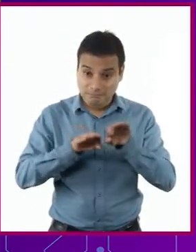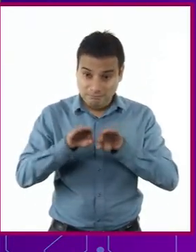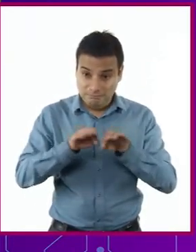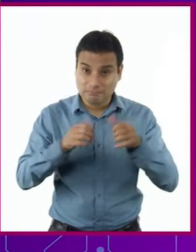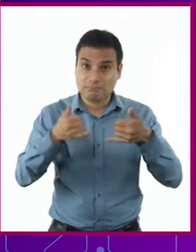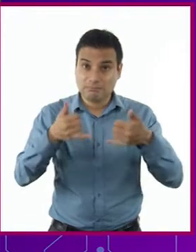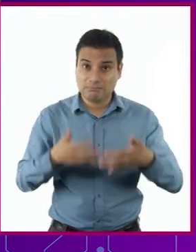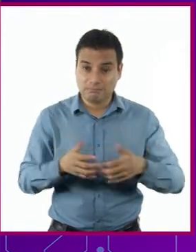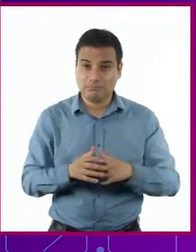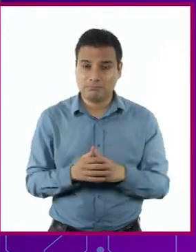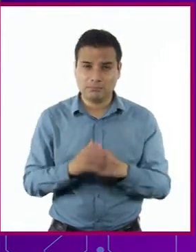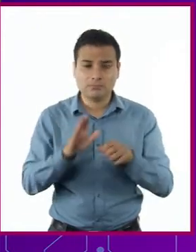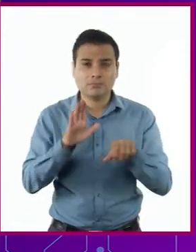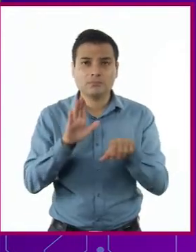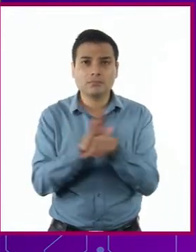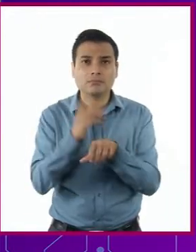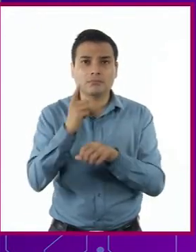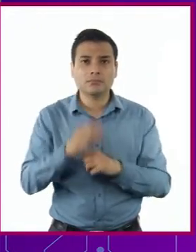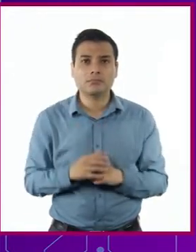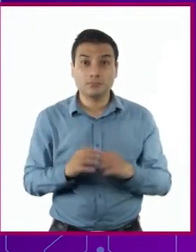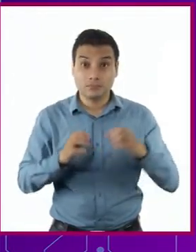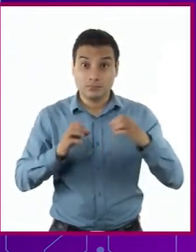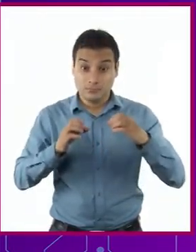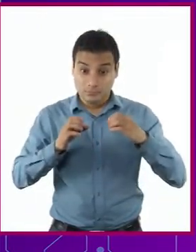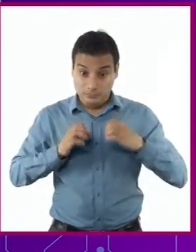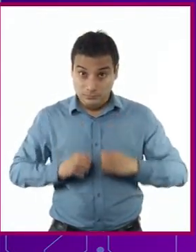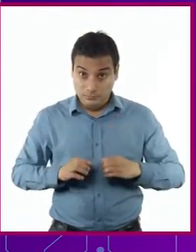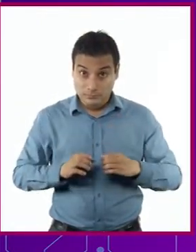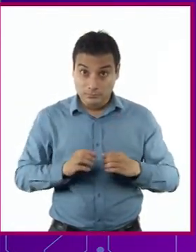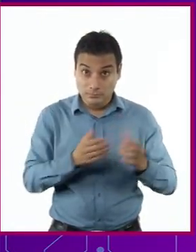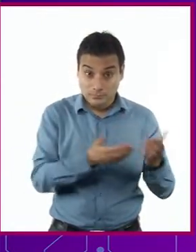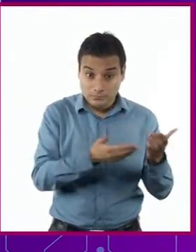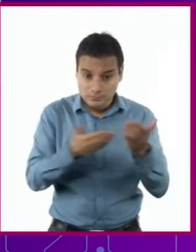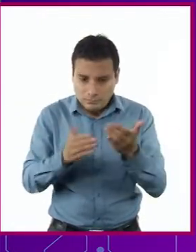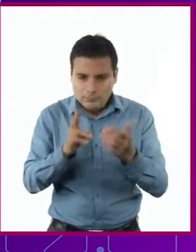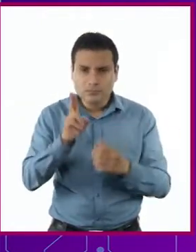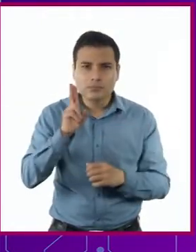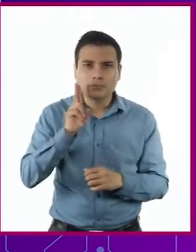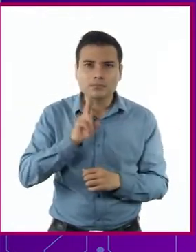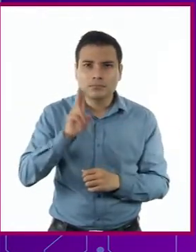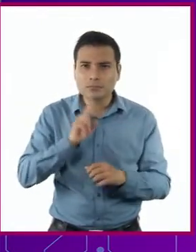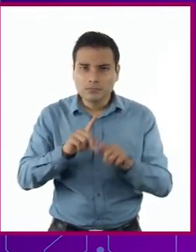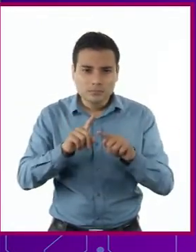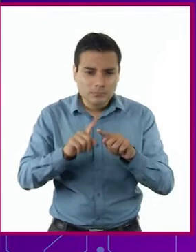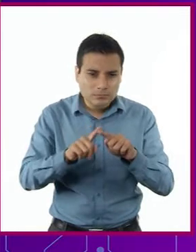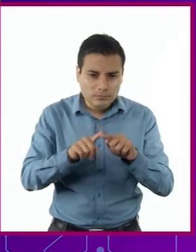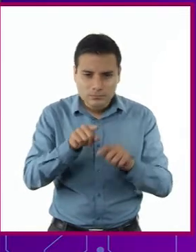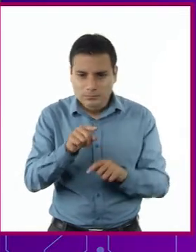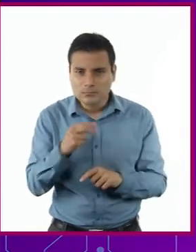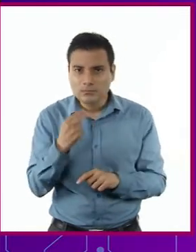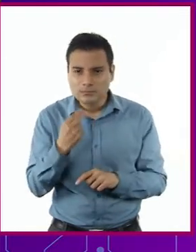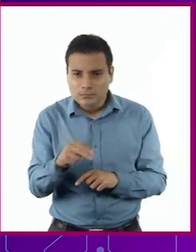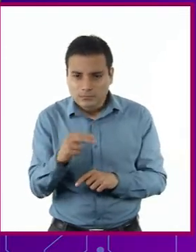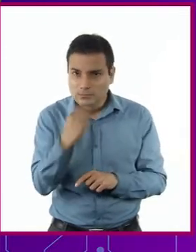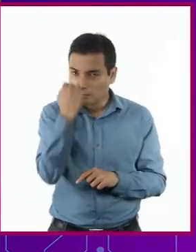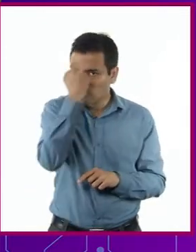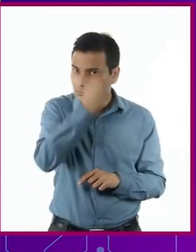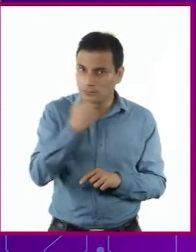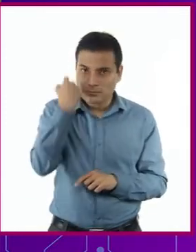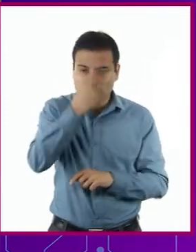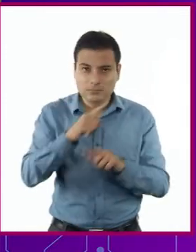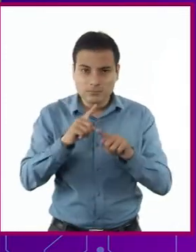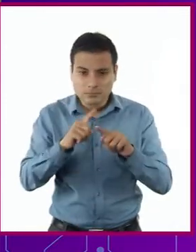dolorosa, porque era cuando recuperábamos un cuerpo, tratar de identificarlo, a ver si alguien sabía cómo se llamaba.